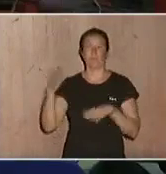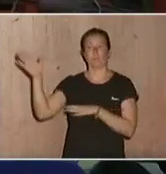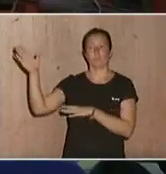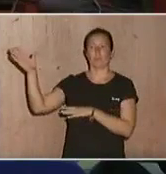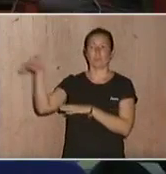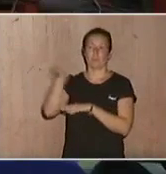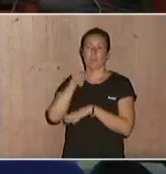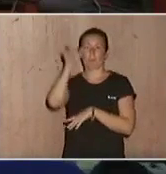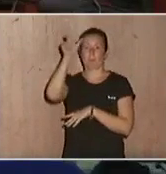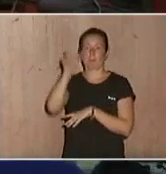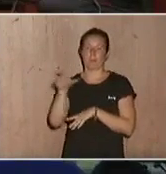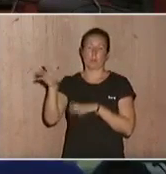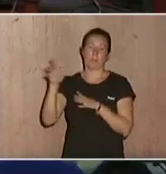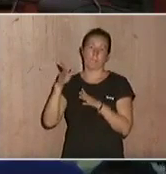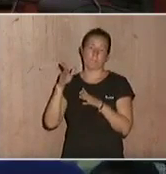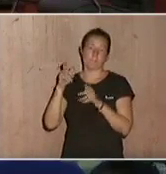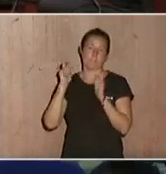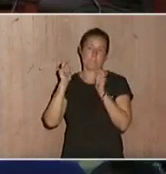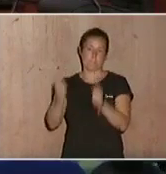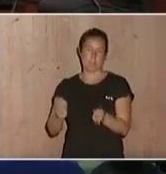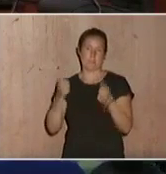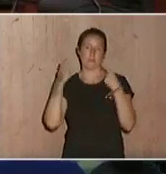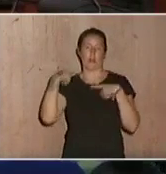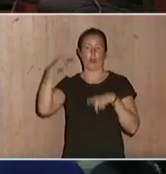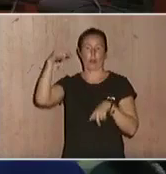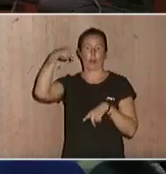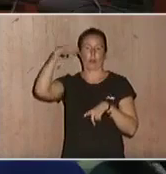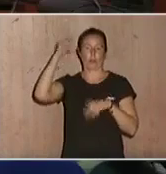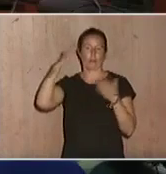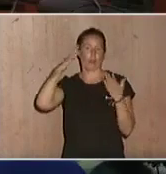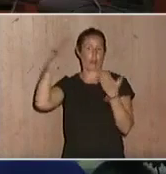honoris causa, el señor William Thompson.